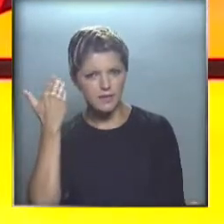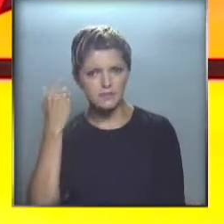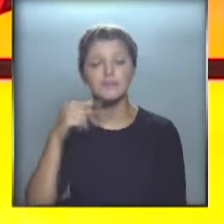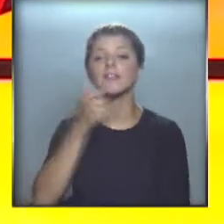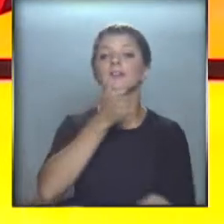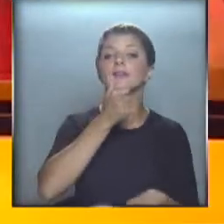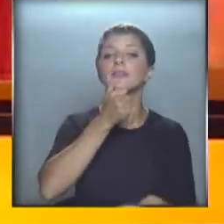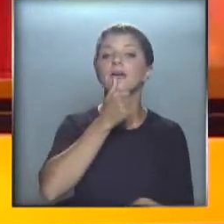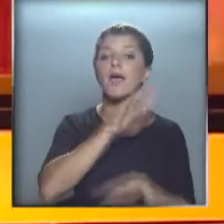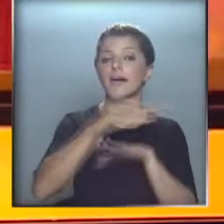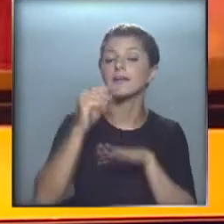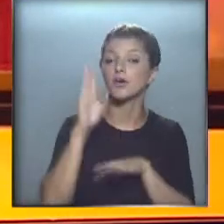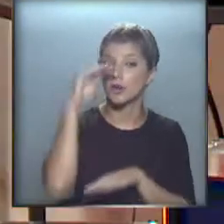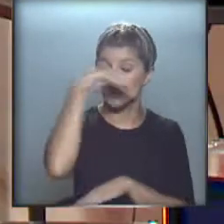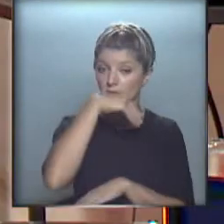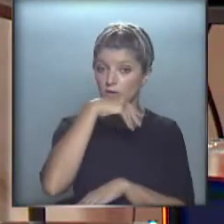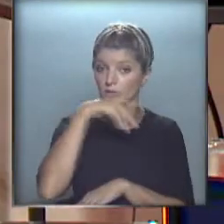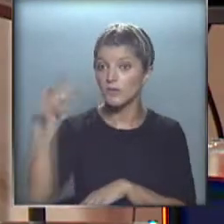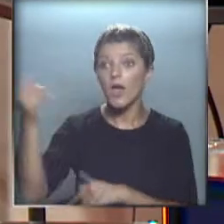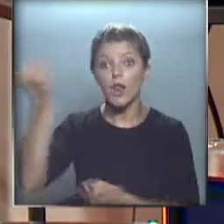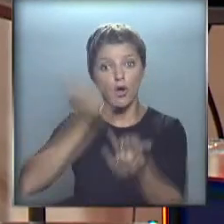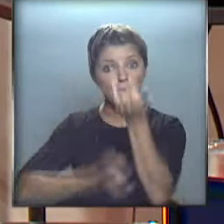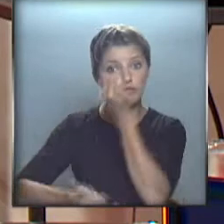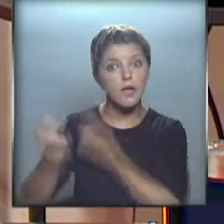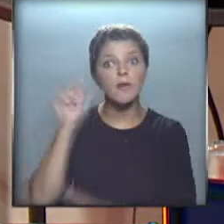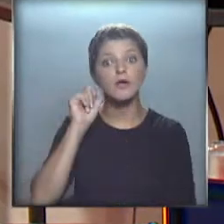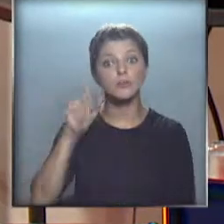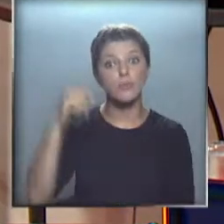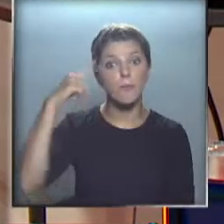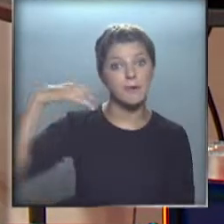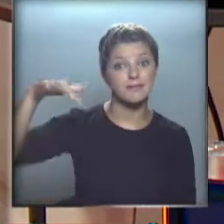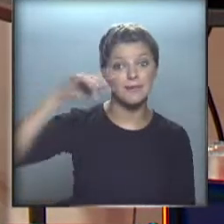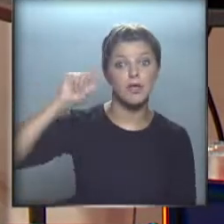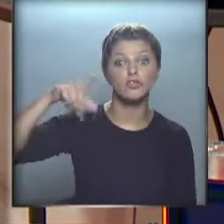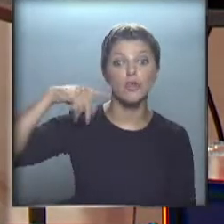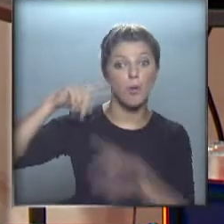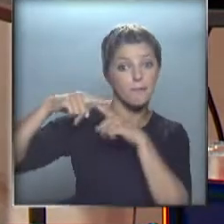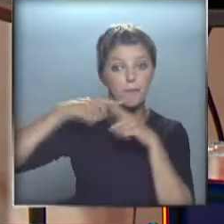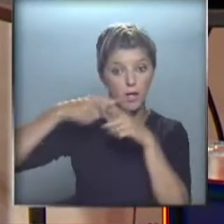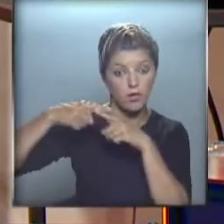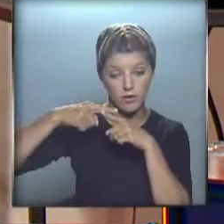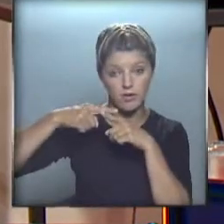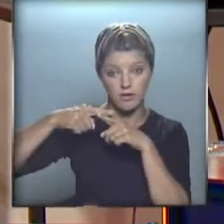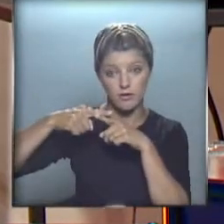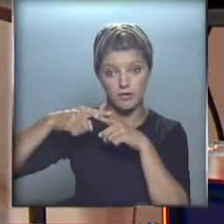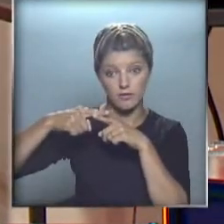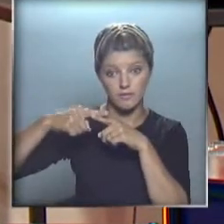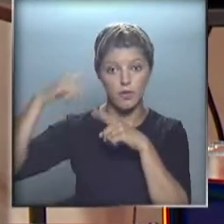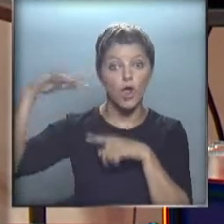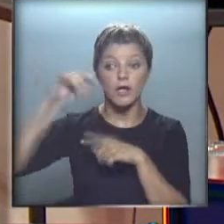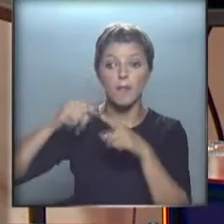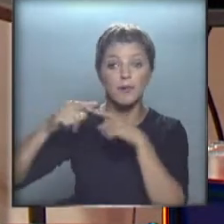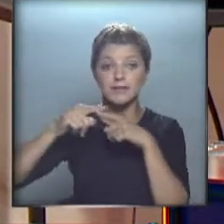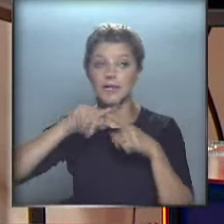Que contaba que también él tenía un pensamiento político y el resto de